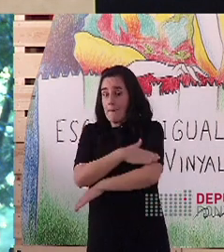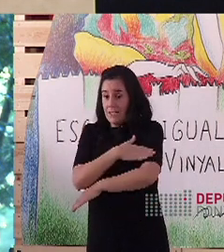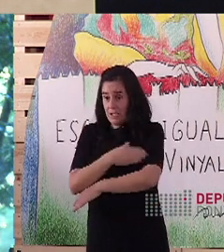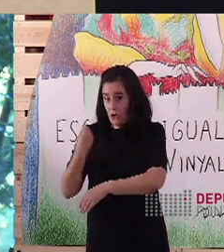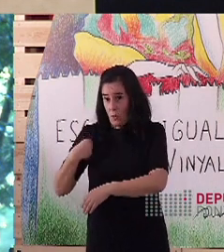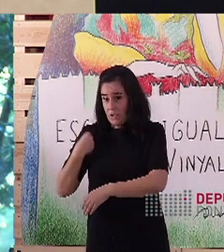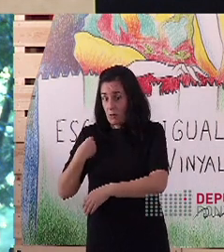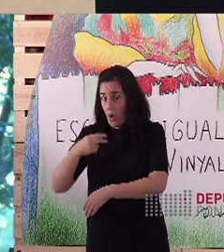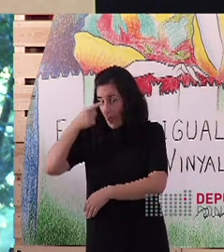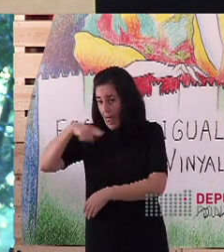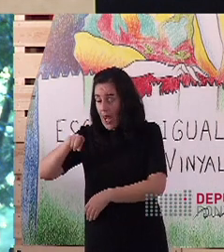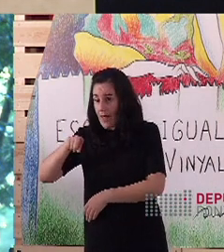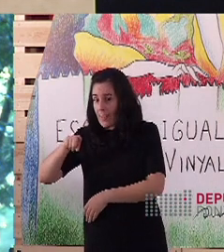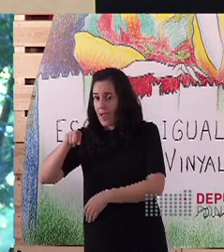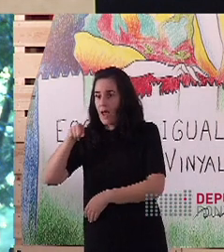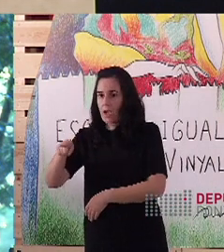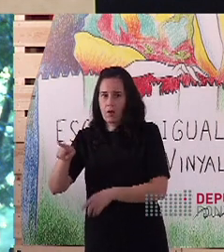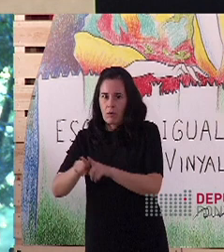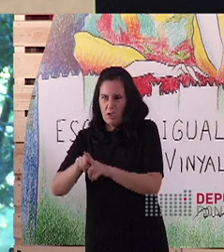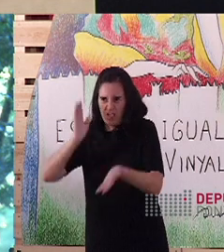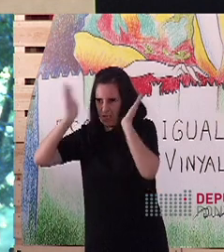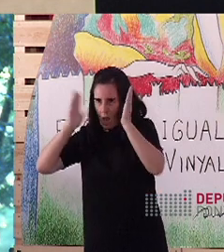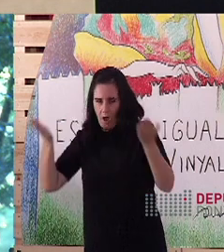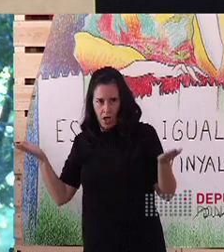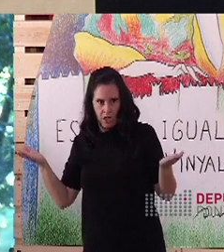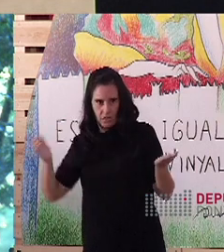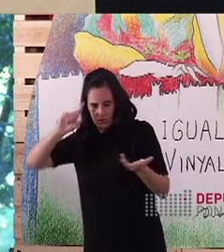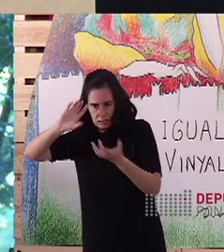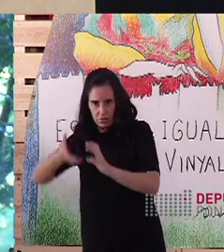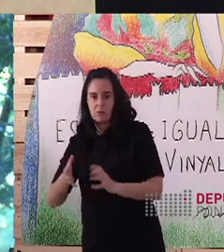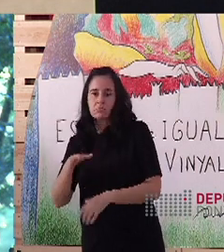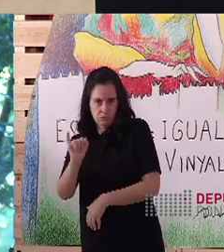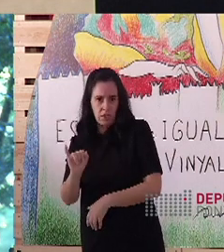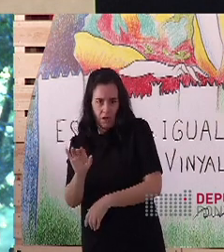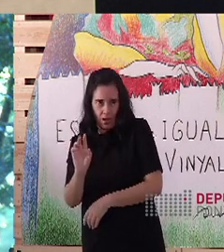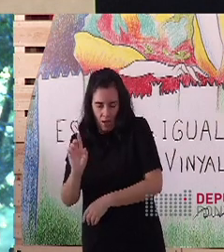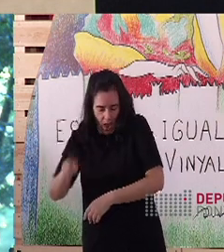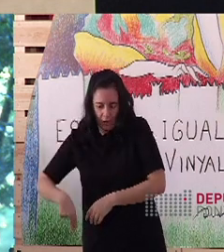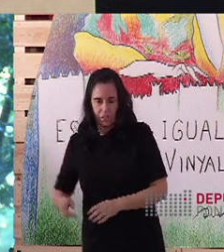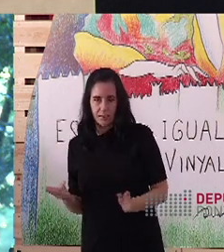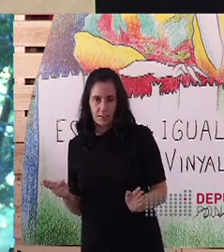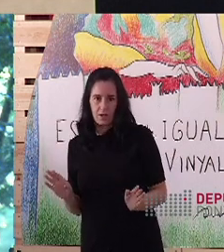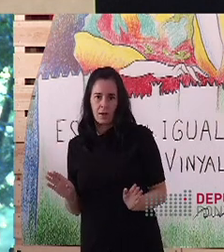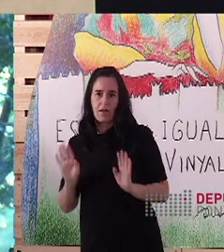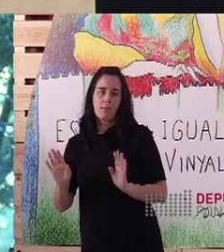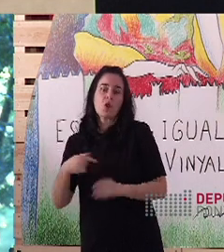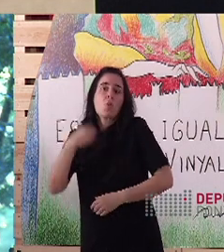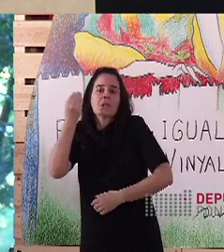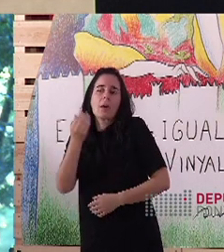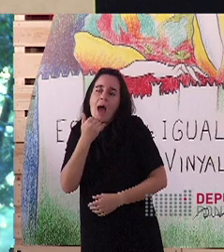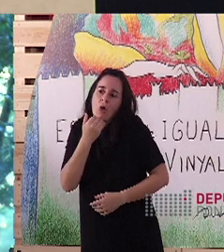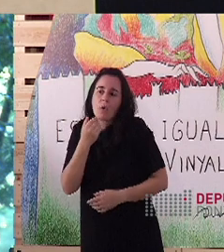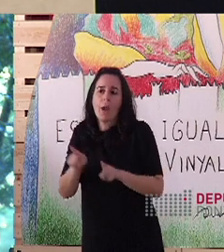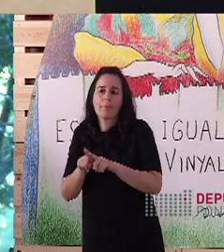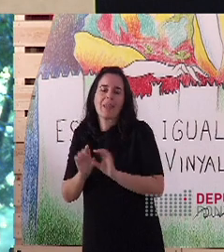Tailandia era un salvaje, que claro que lo es, ¿no?, pero pensaba que era algo quizá un poco